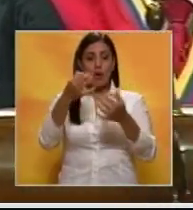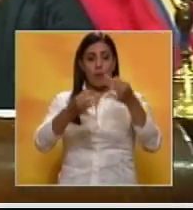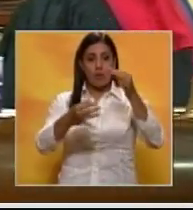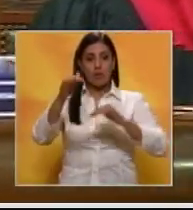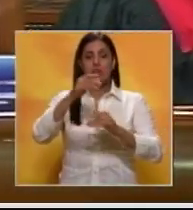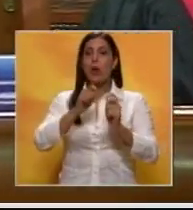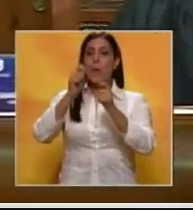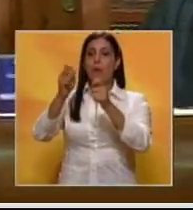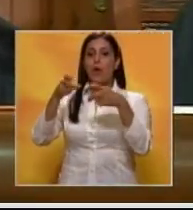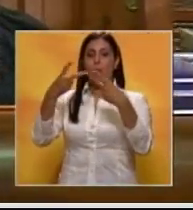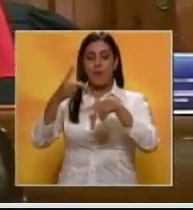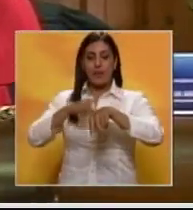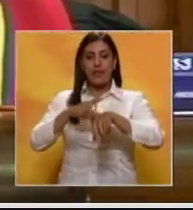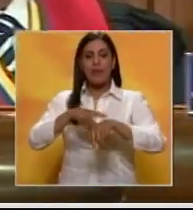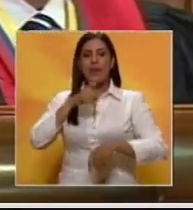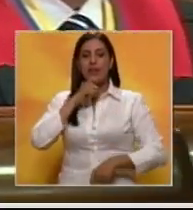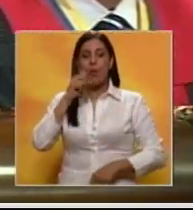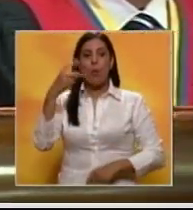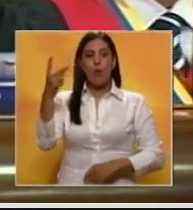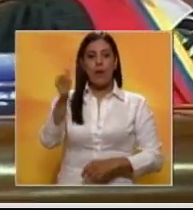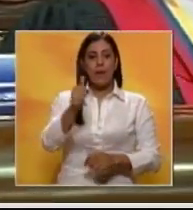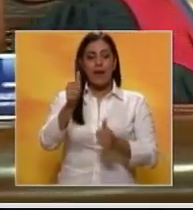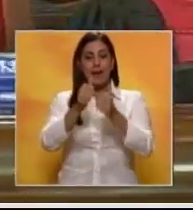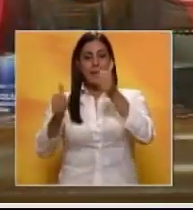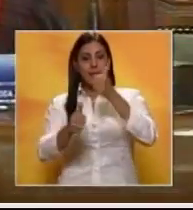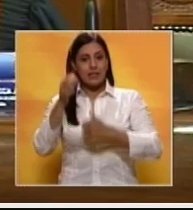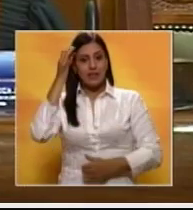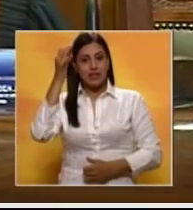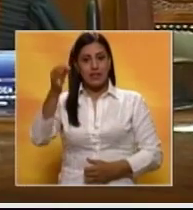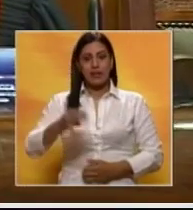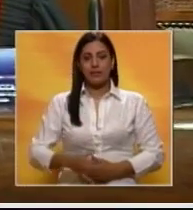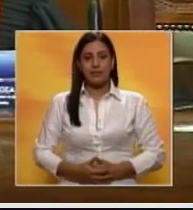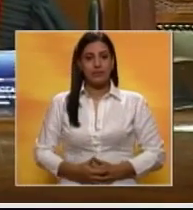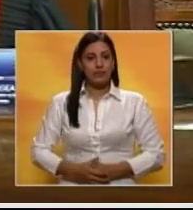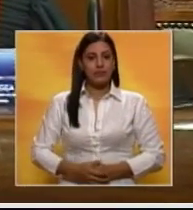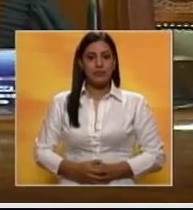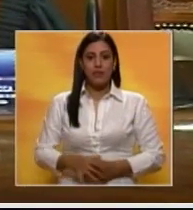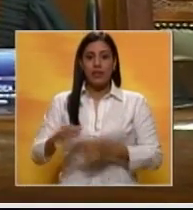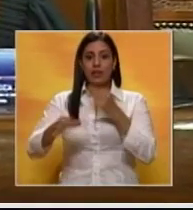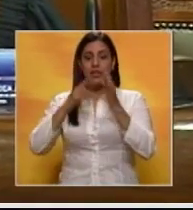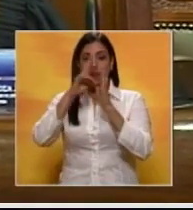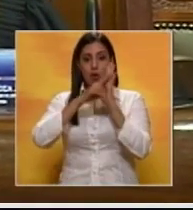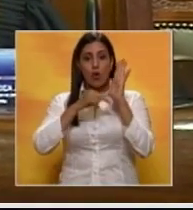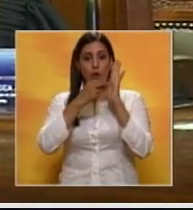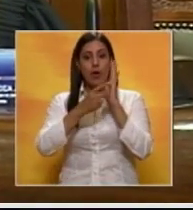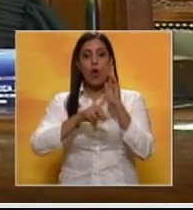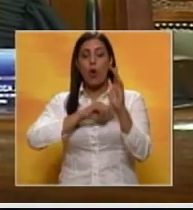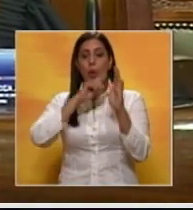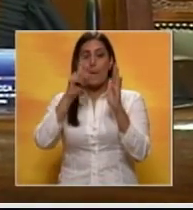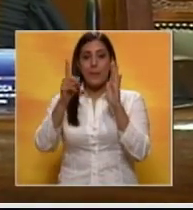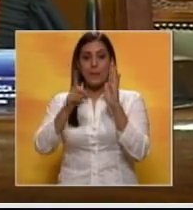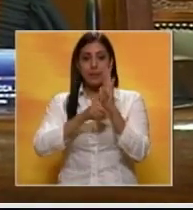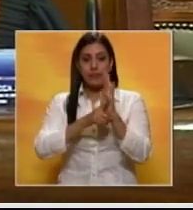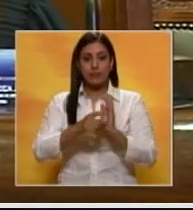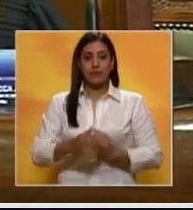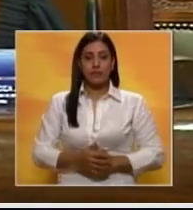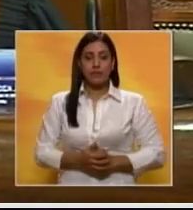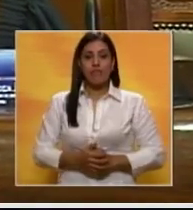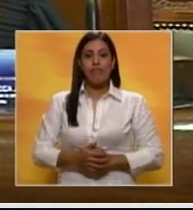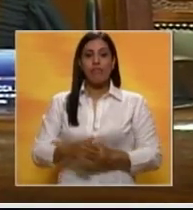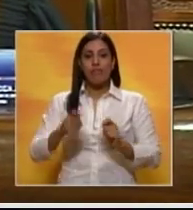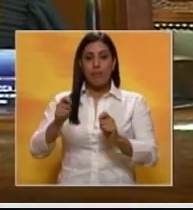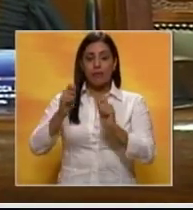Justicia designaría temporalmente a una nueva vicefiscal. Se declaró la nulidad absoluta de